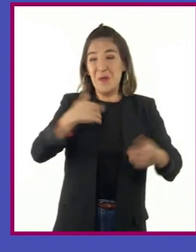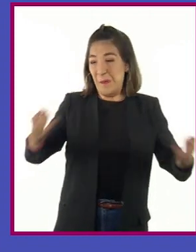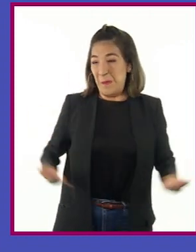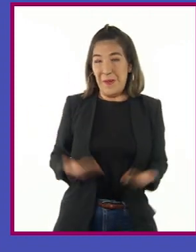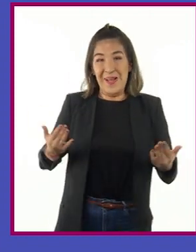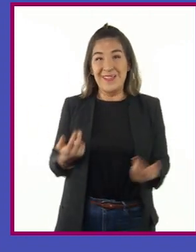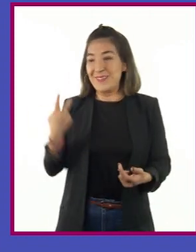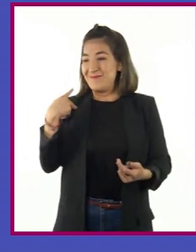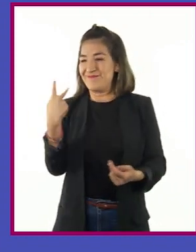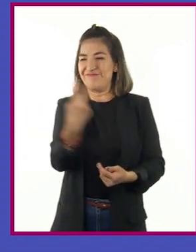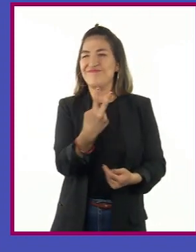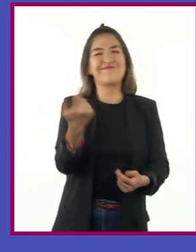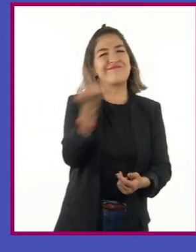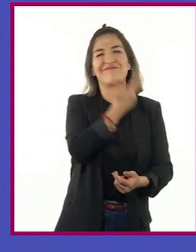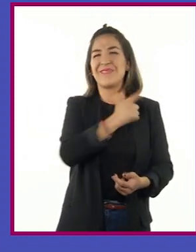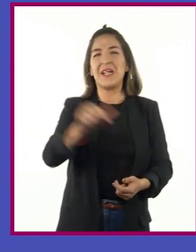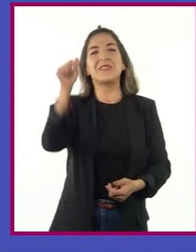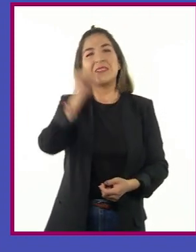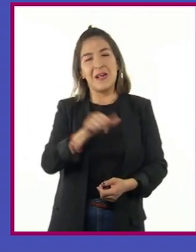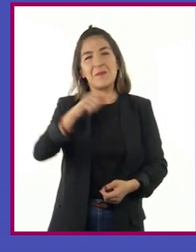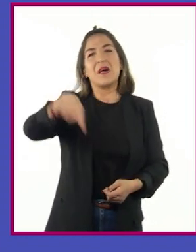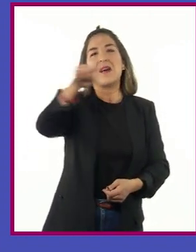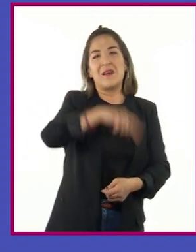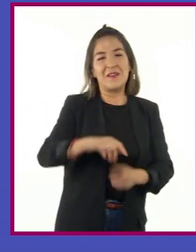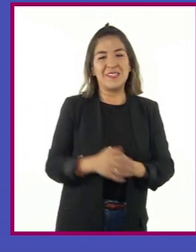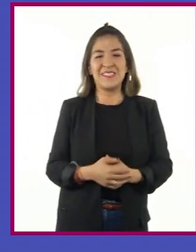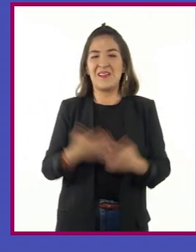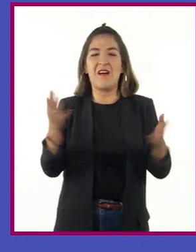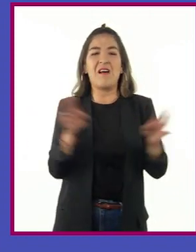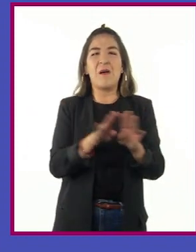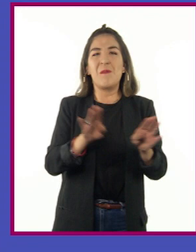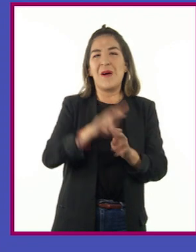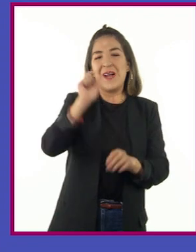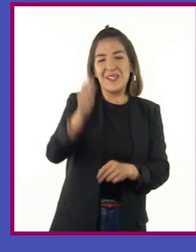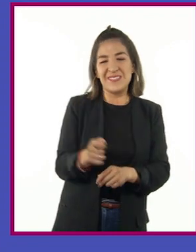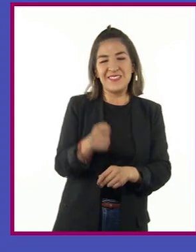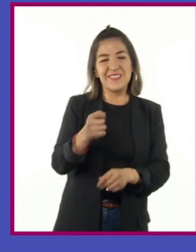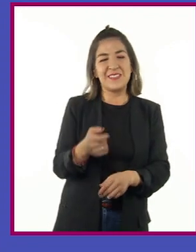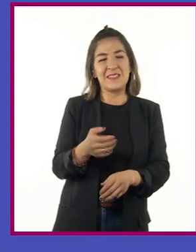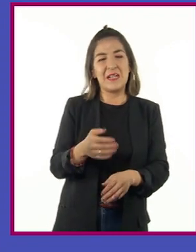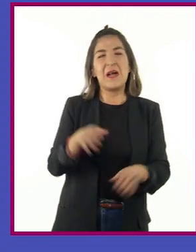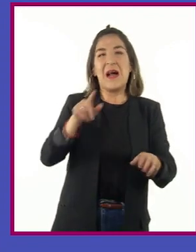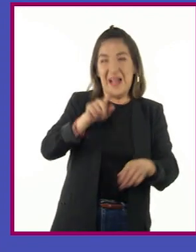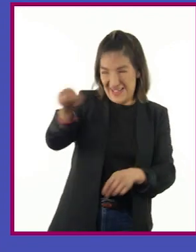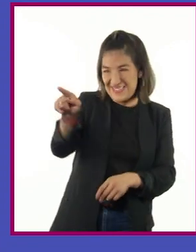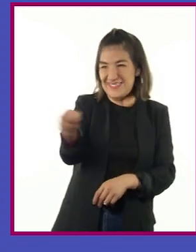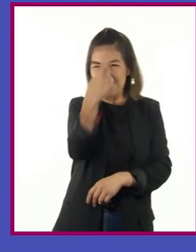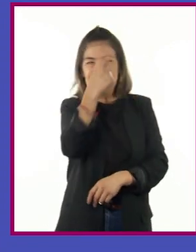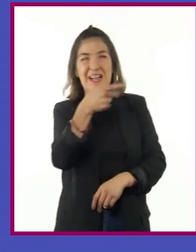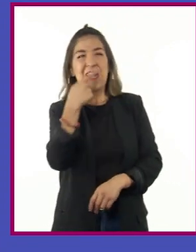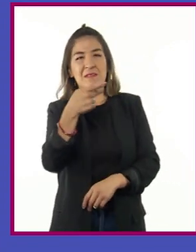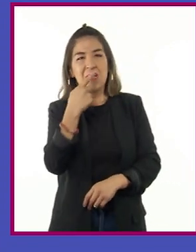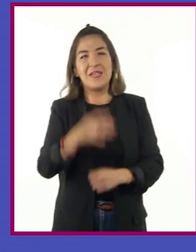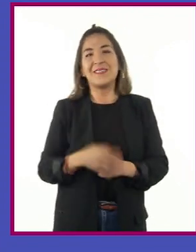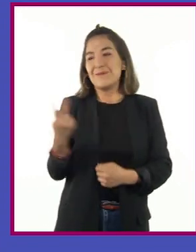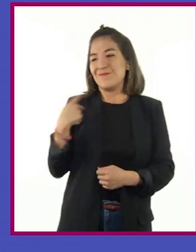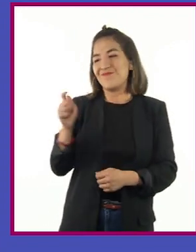mi noviecita porque siempre aparecía la maldita ocurrencia. Que declame Sabines, y me amargaban la